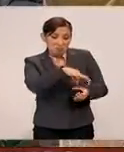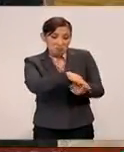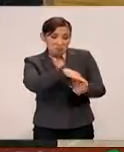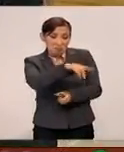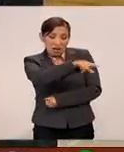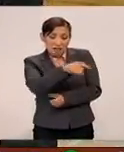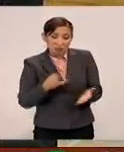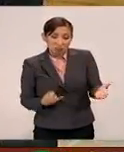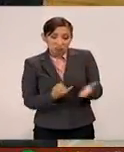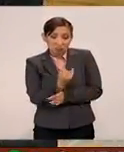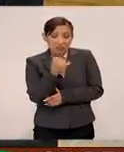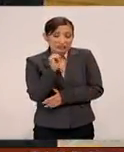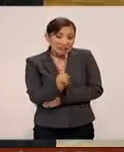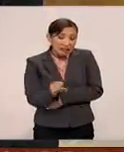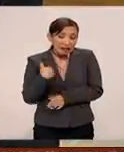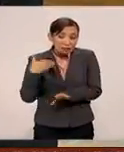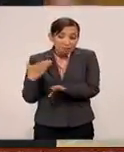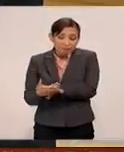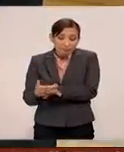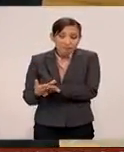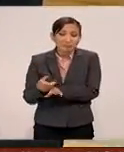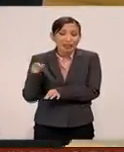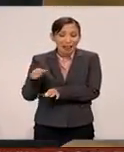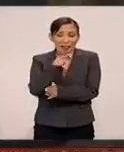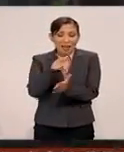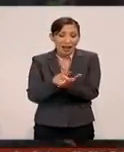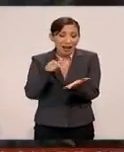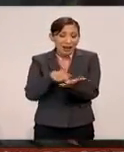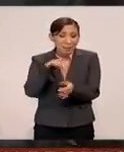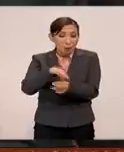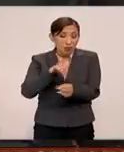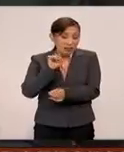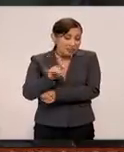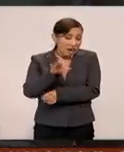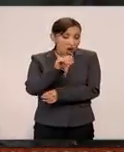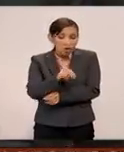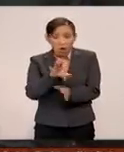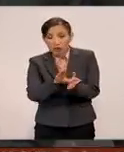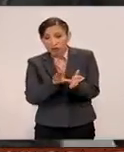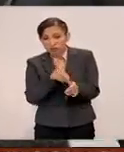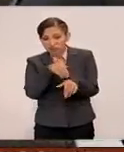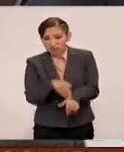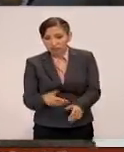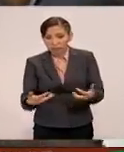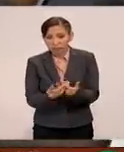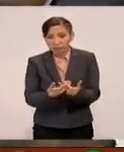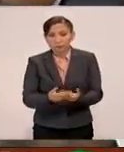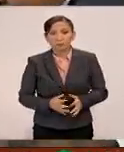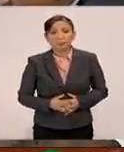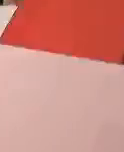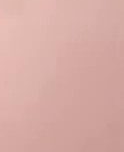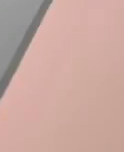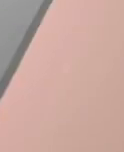que definirá si la sanción prevista en la ley electoral es o no constitucional.